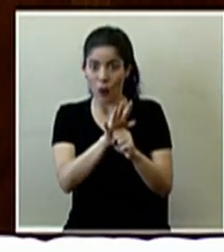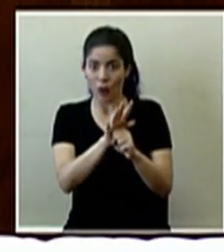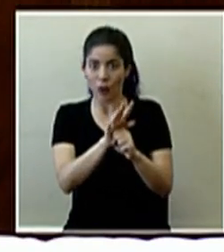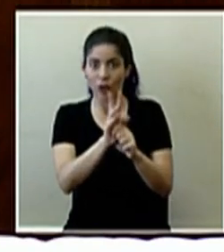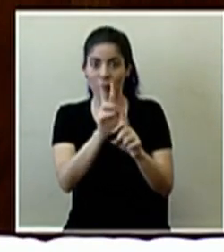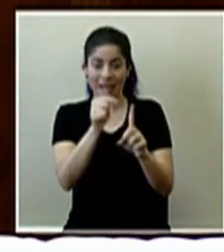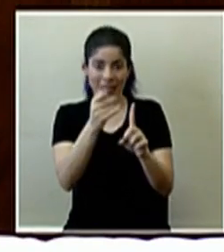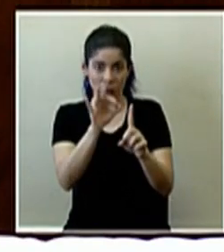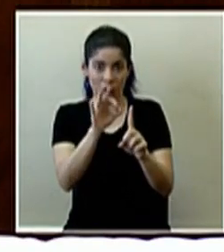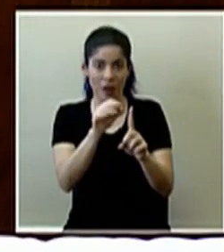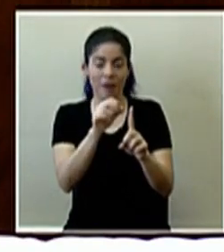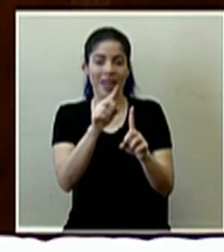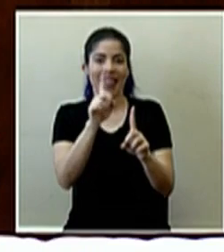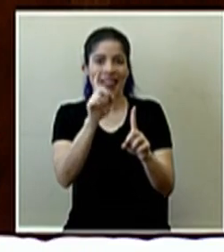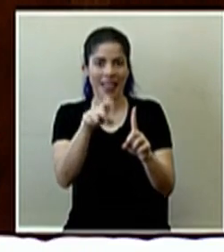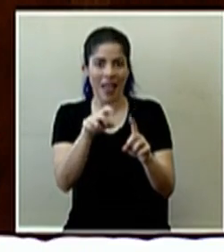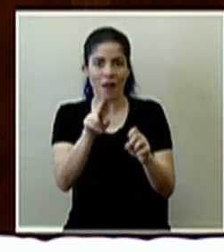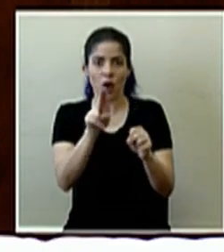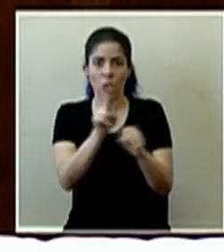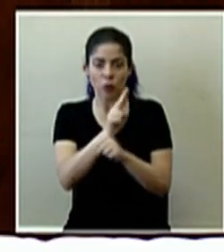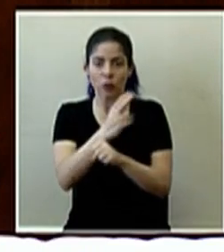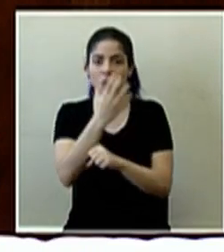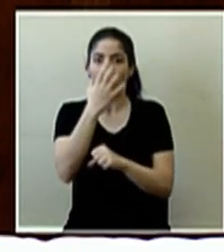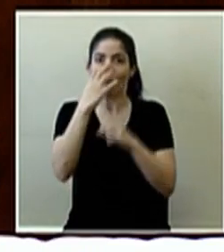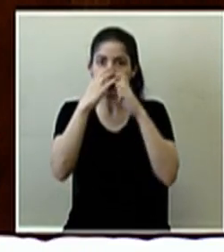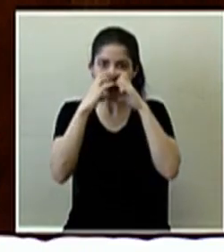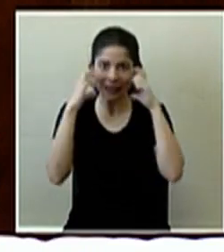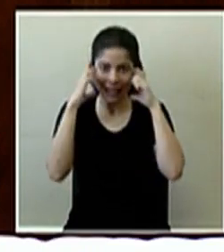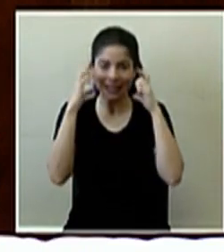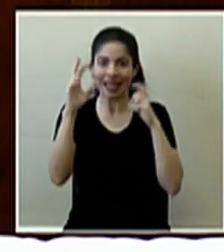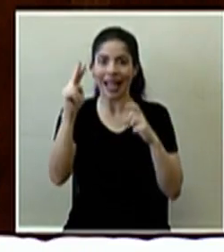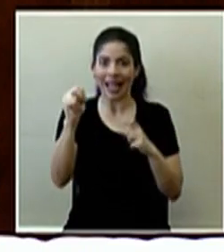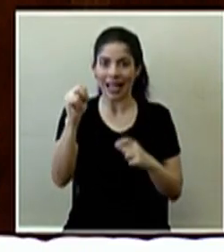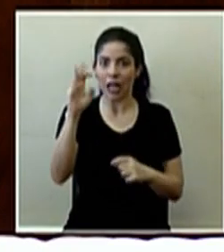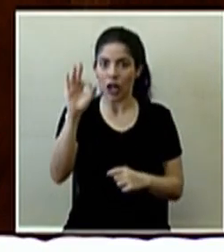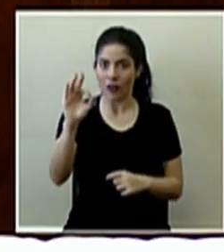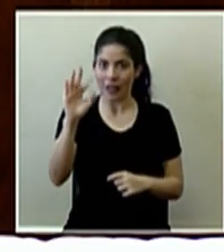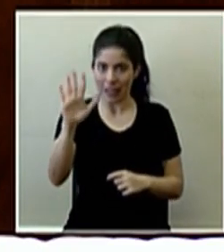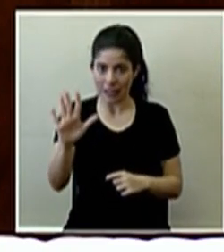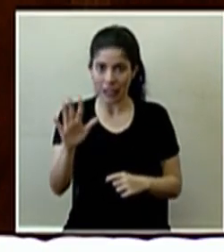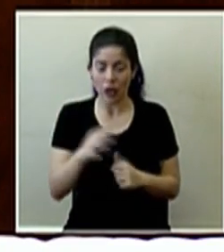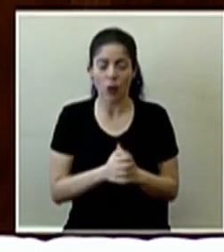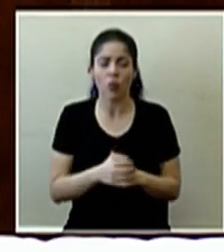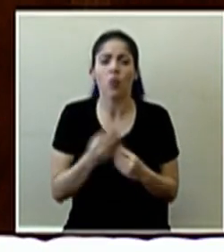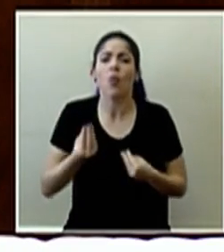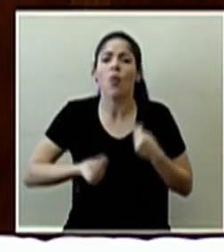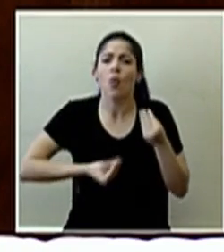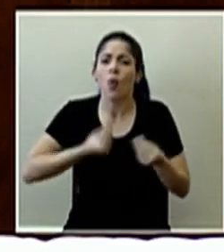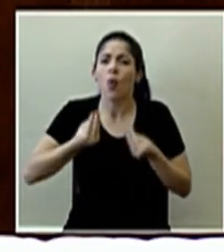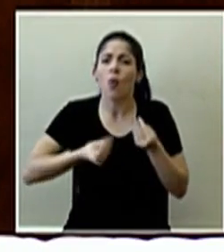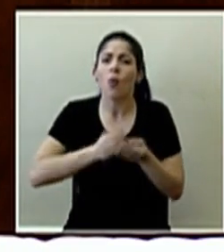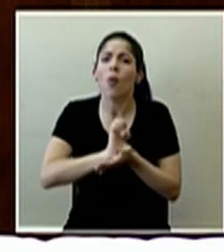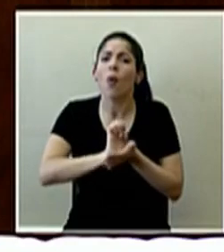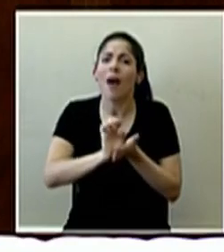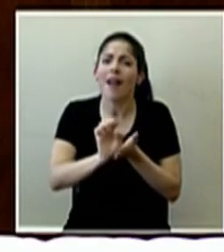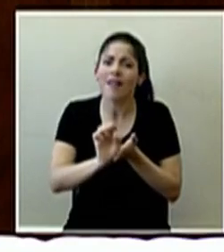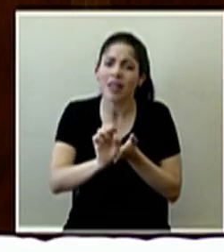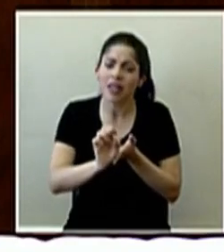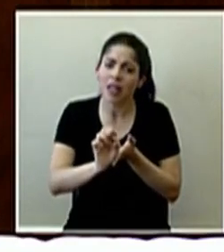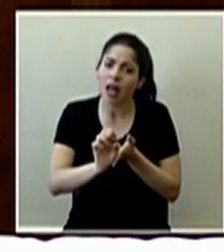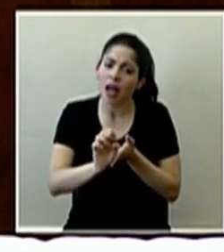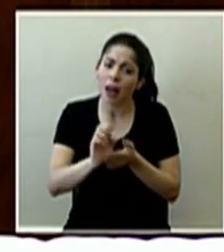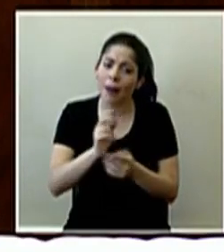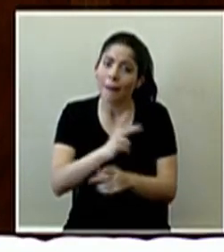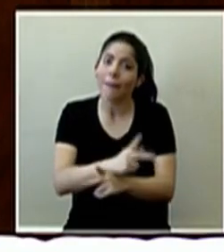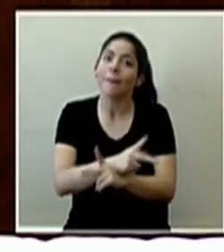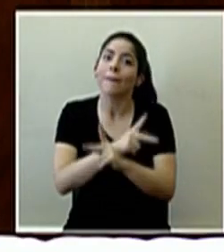COVID-2019, pues hay que usar mascarilla N95. Y para evitar, pues, para proteger